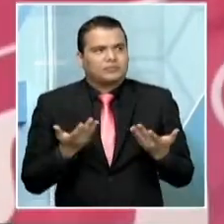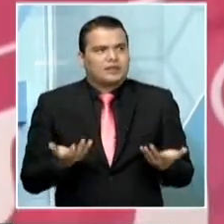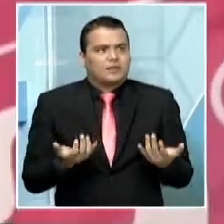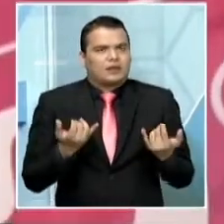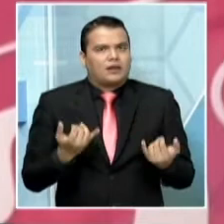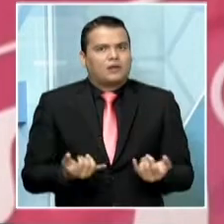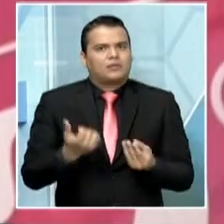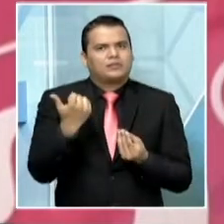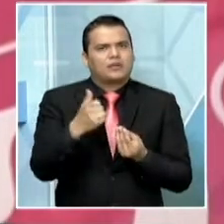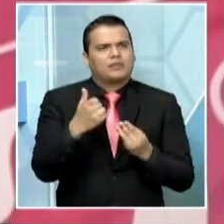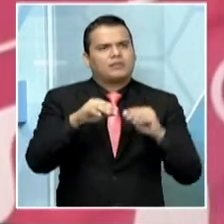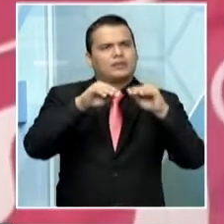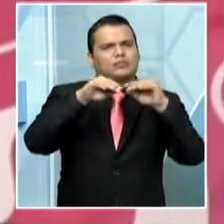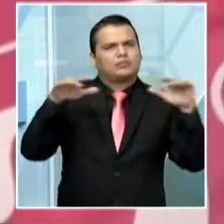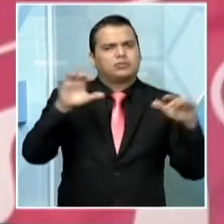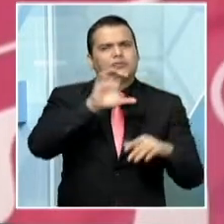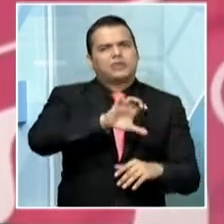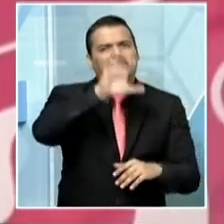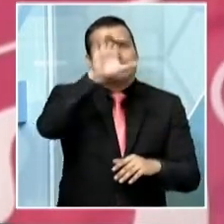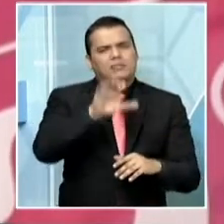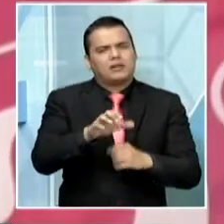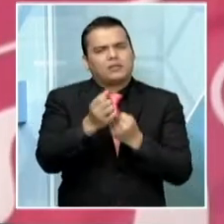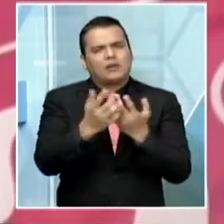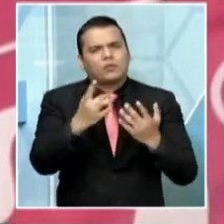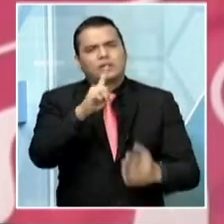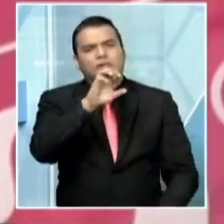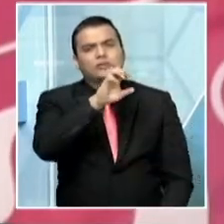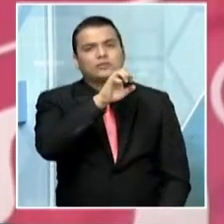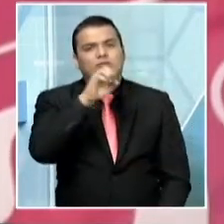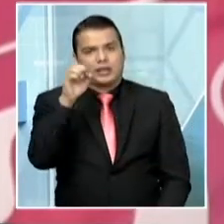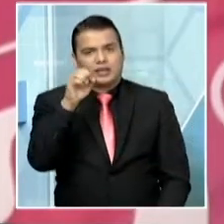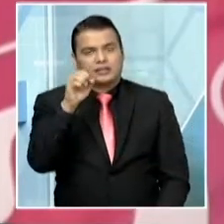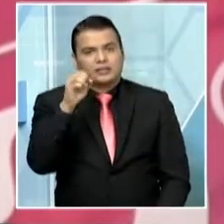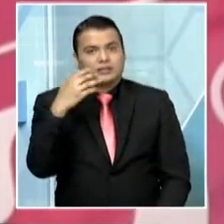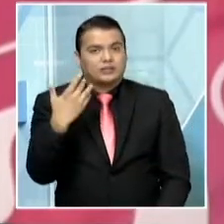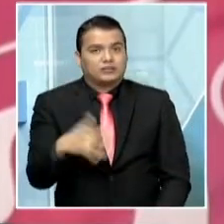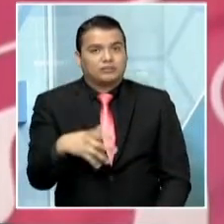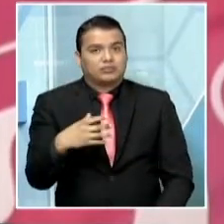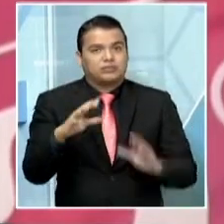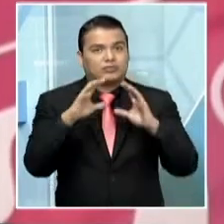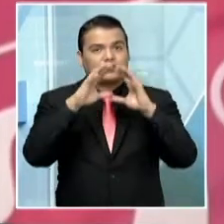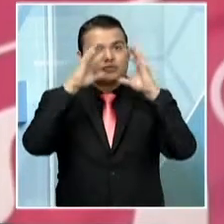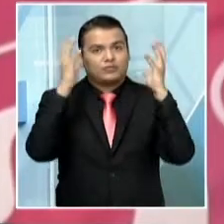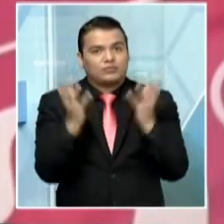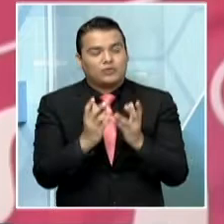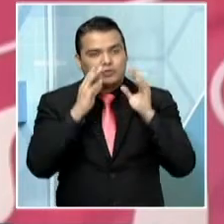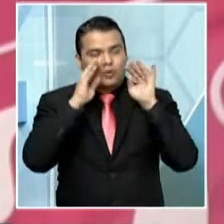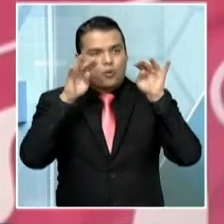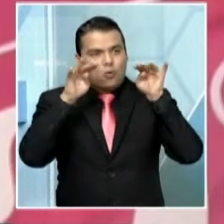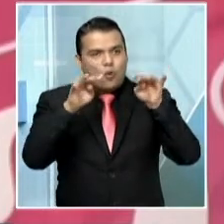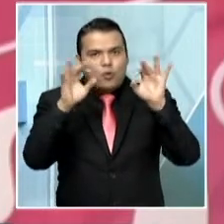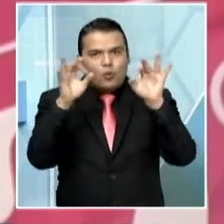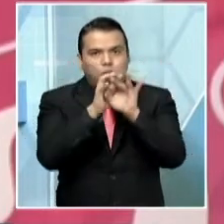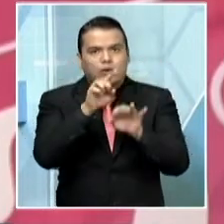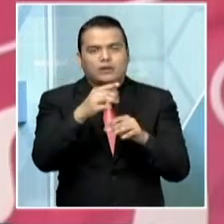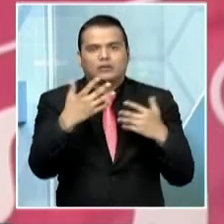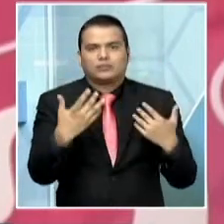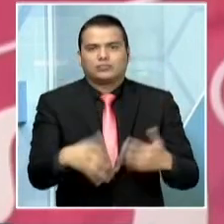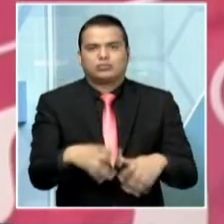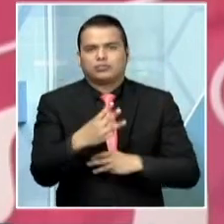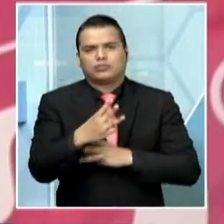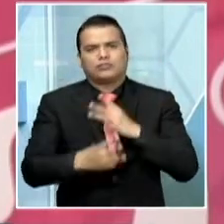estilo de baile a más de 100 países como logramos que el mundo aceptara nuestro este baile como el quinto mejor en el mundo